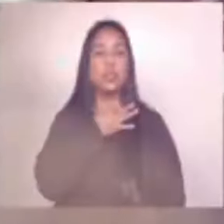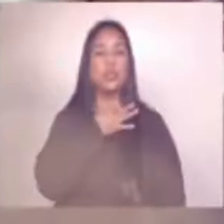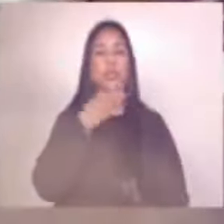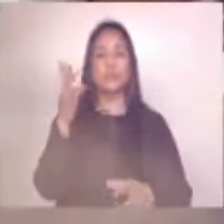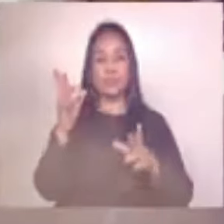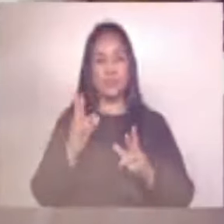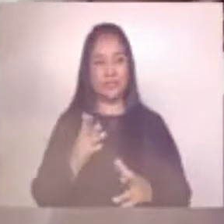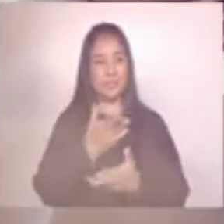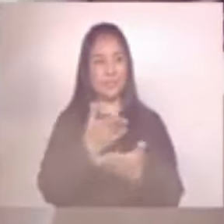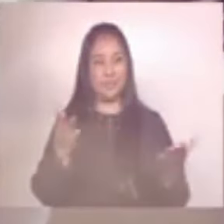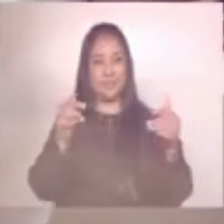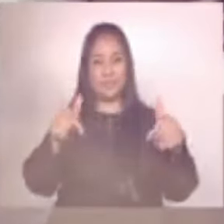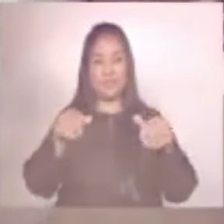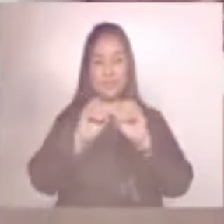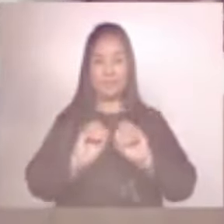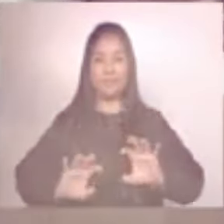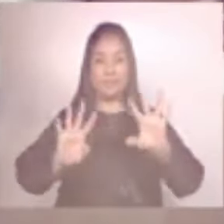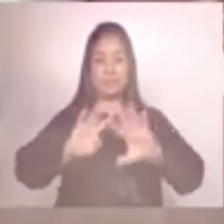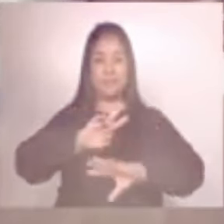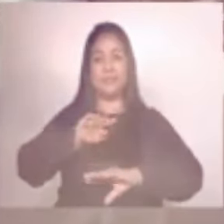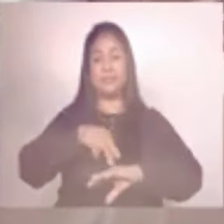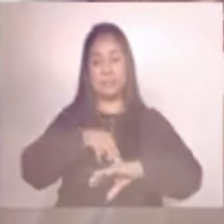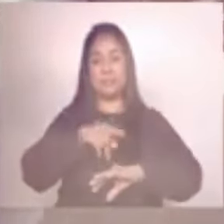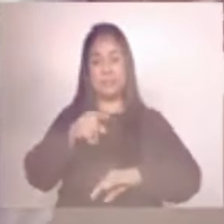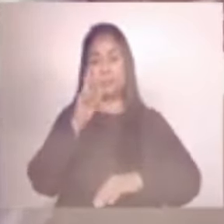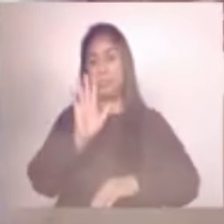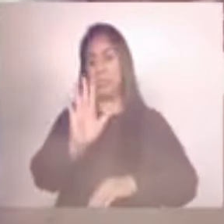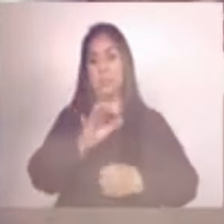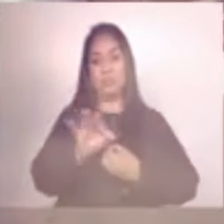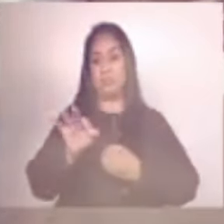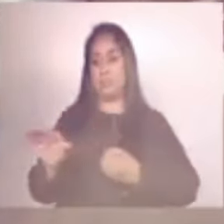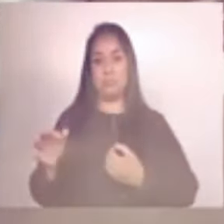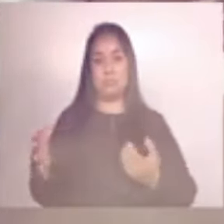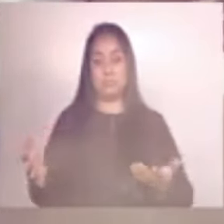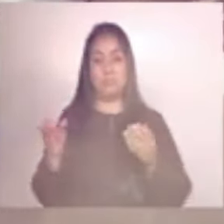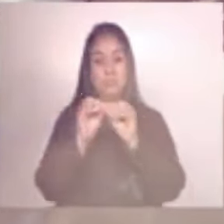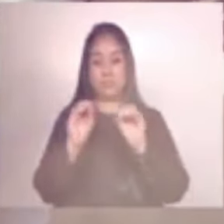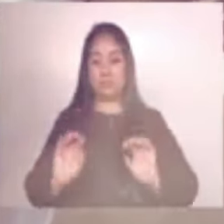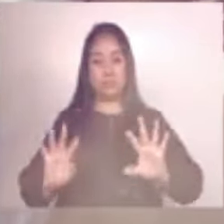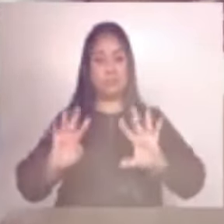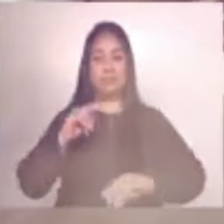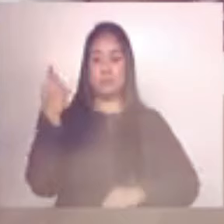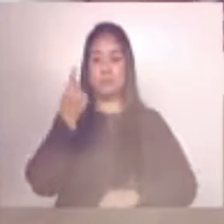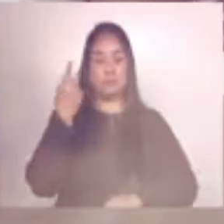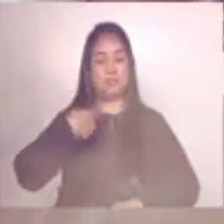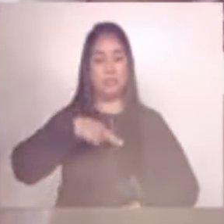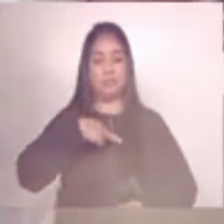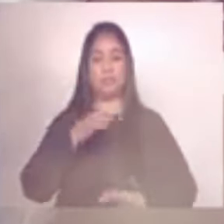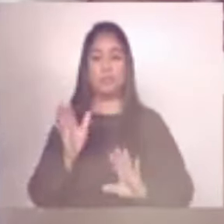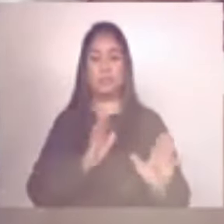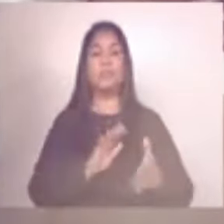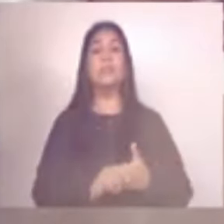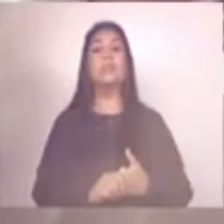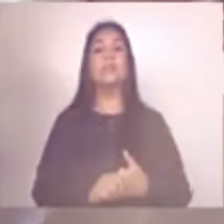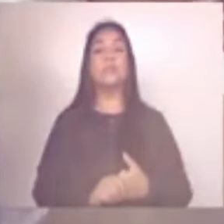recibirlas acá en este palacio que es el palacio del pueblo, que es el palacio de todos nosotros.